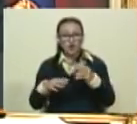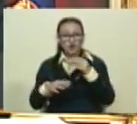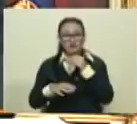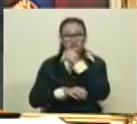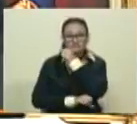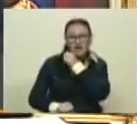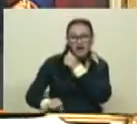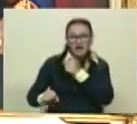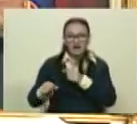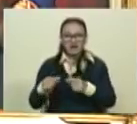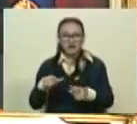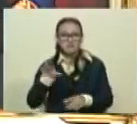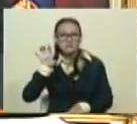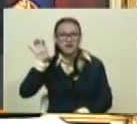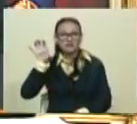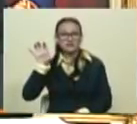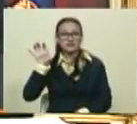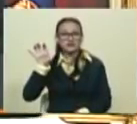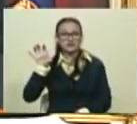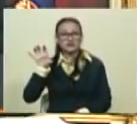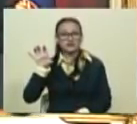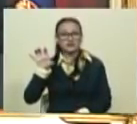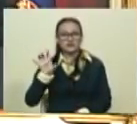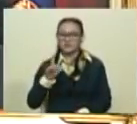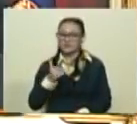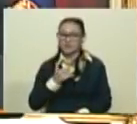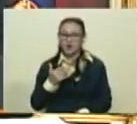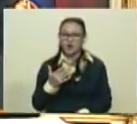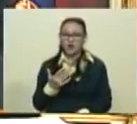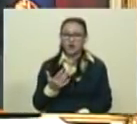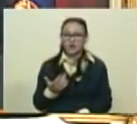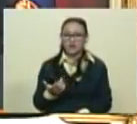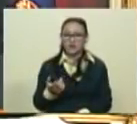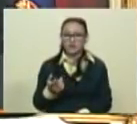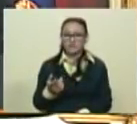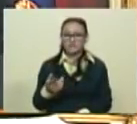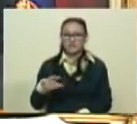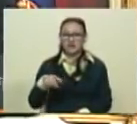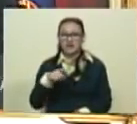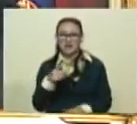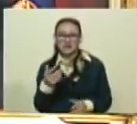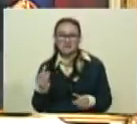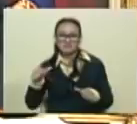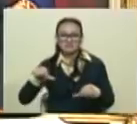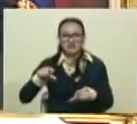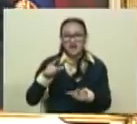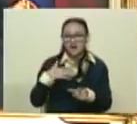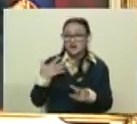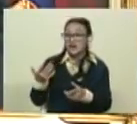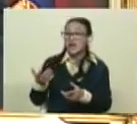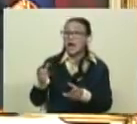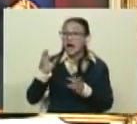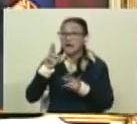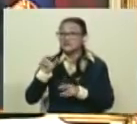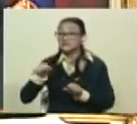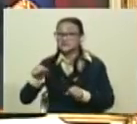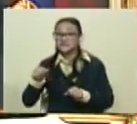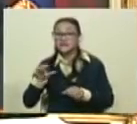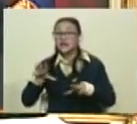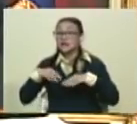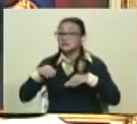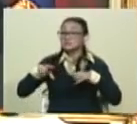patria. Y por cobardía, o por veleidades, o para tratar de complacer la mediática